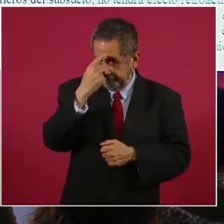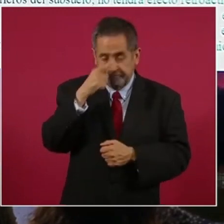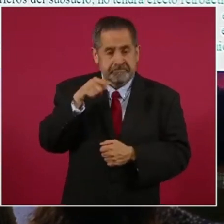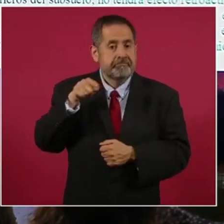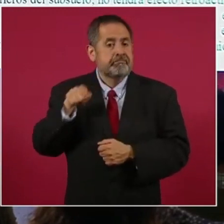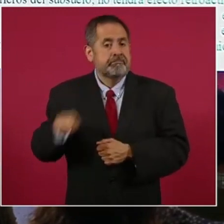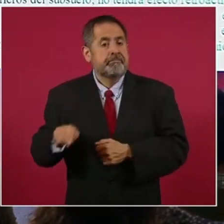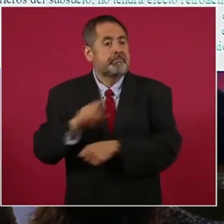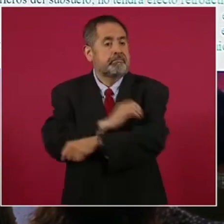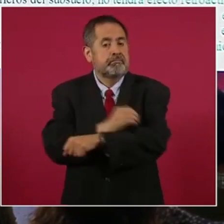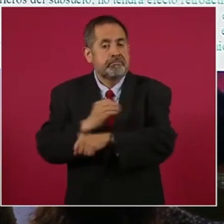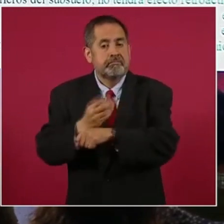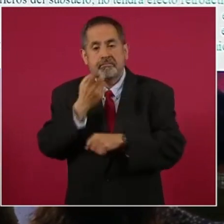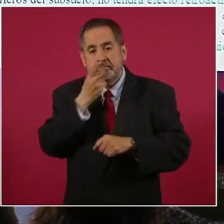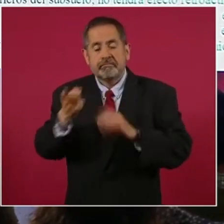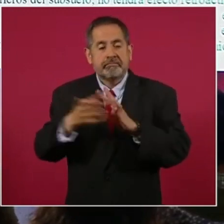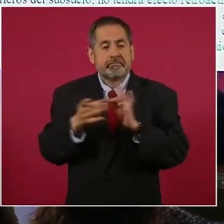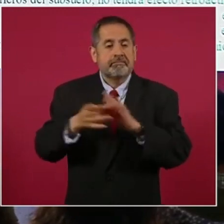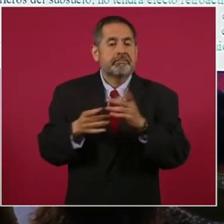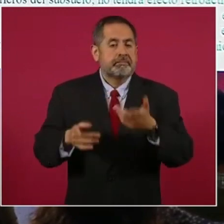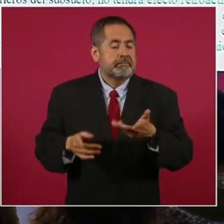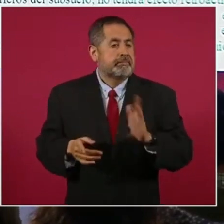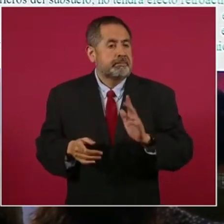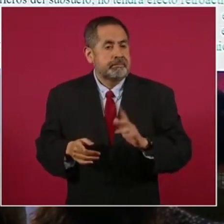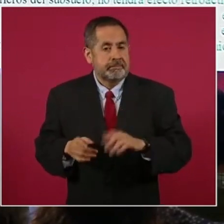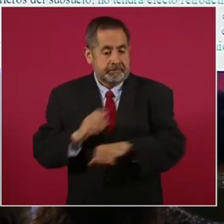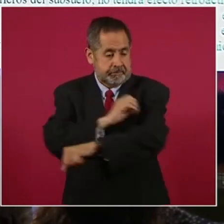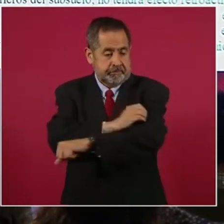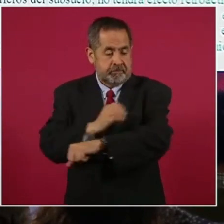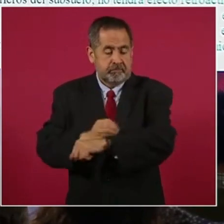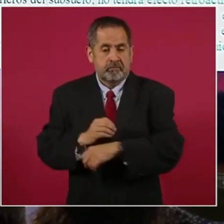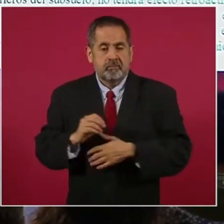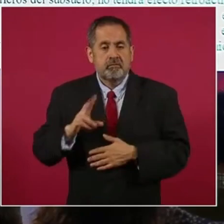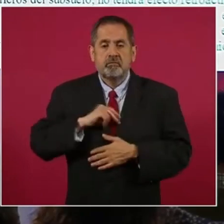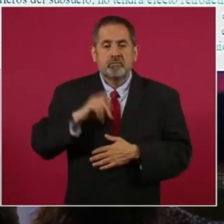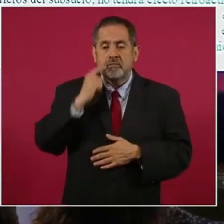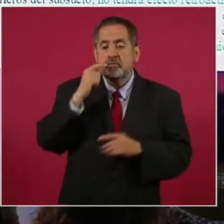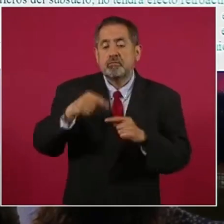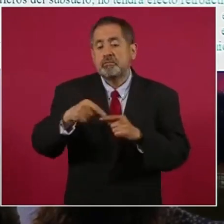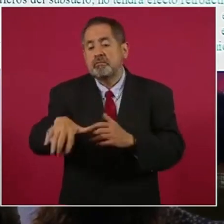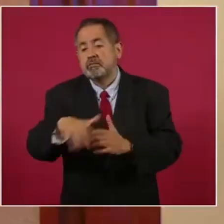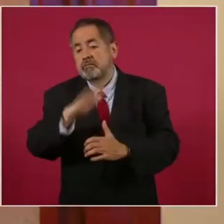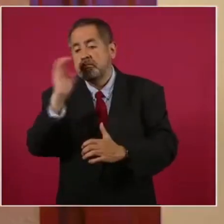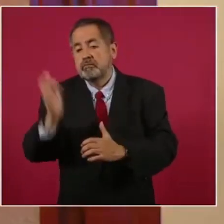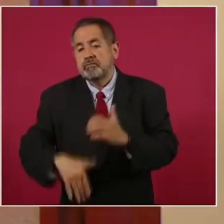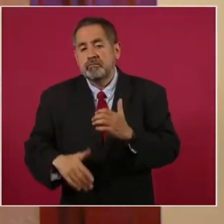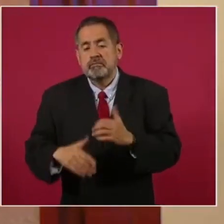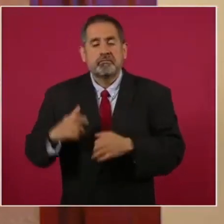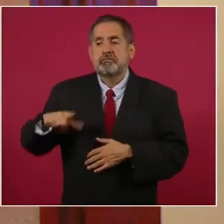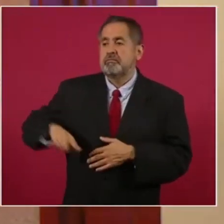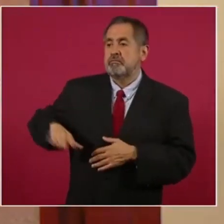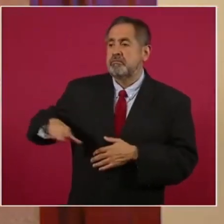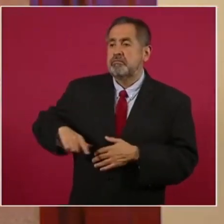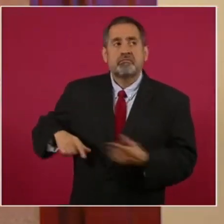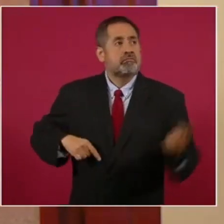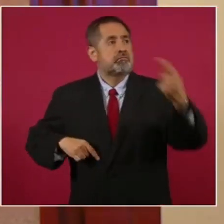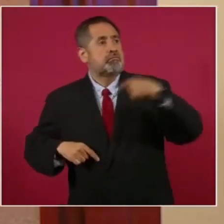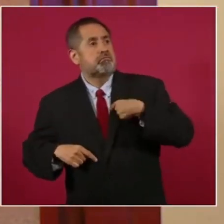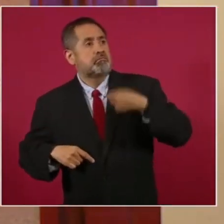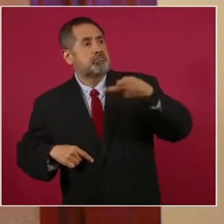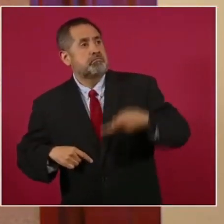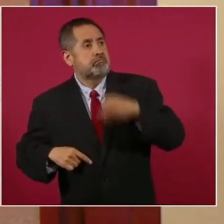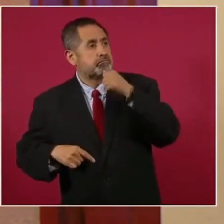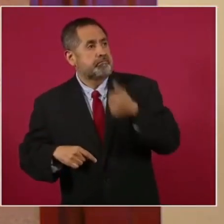mismo decía, no deseo terminar mi periodo encabezando un gobierno que no es